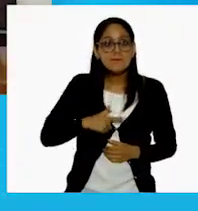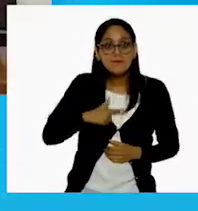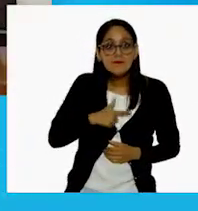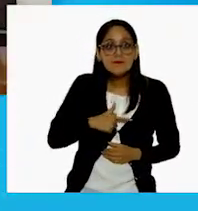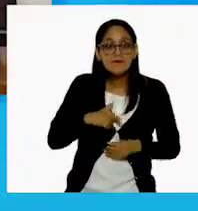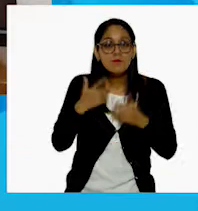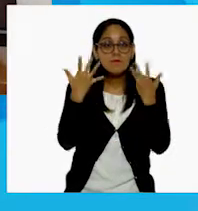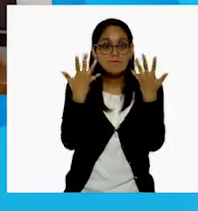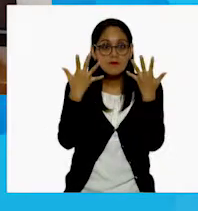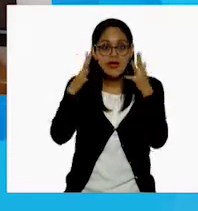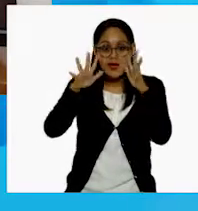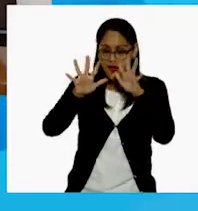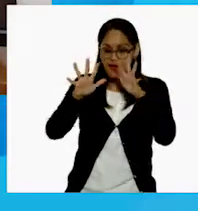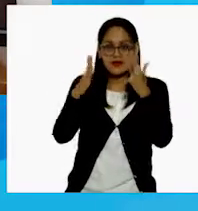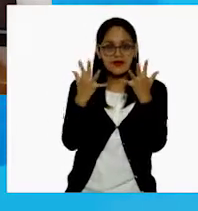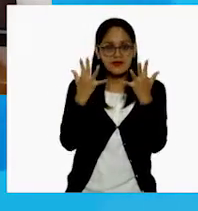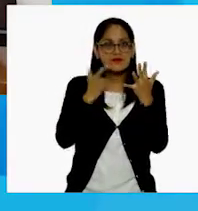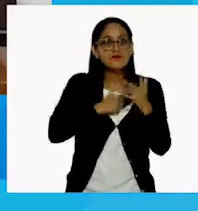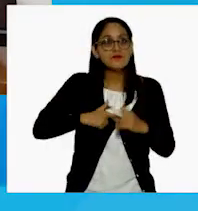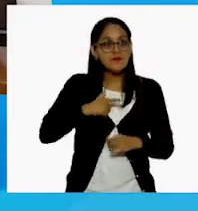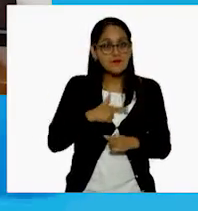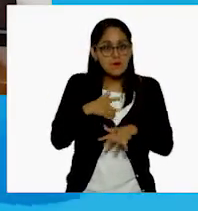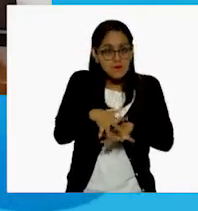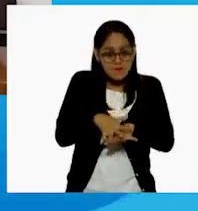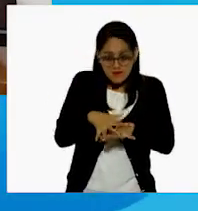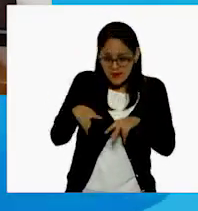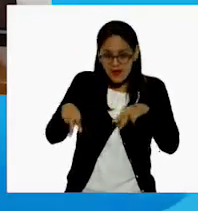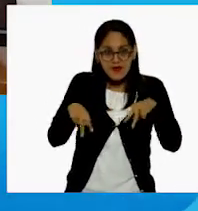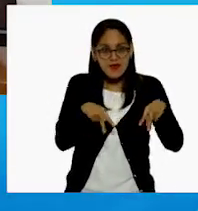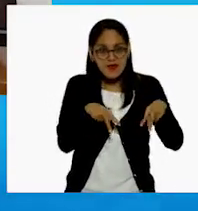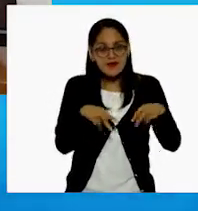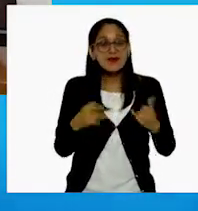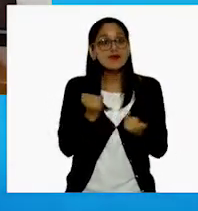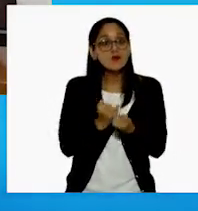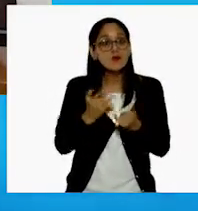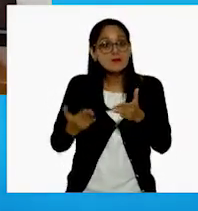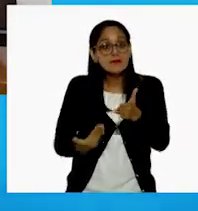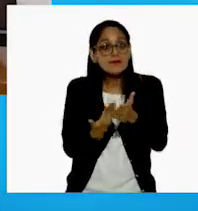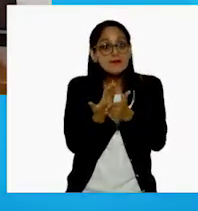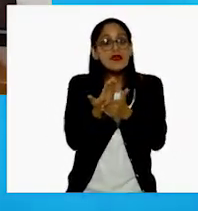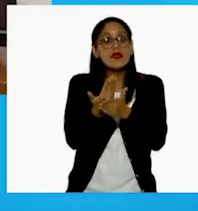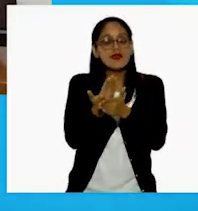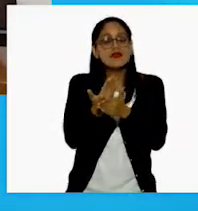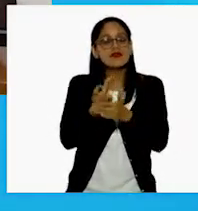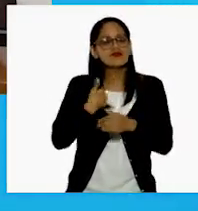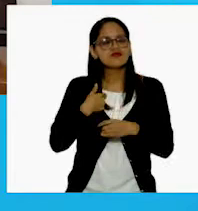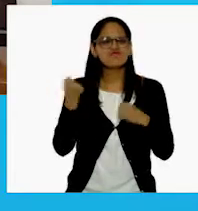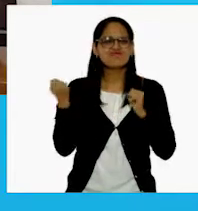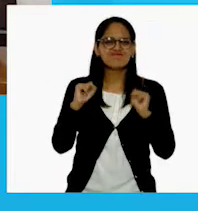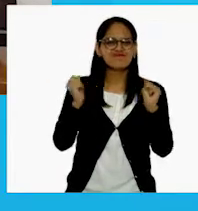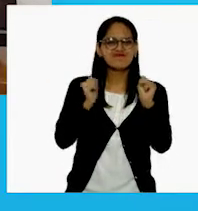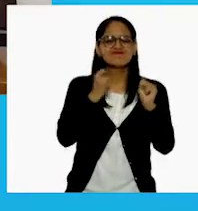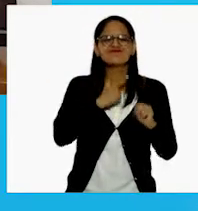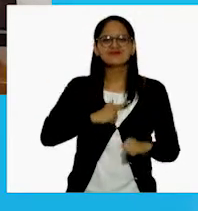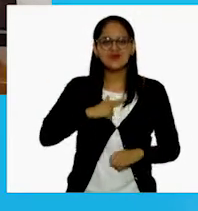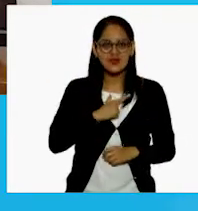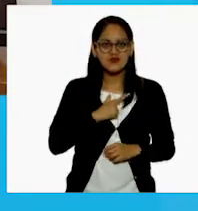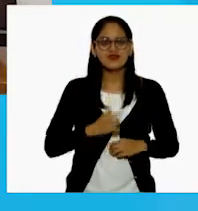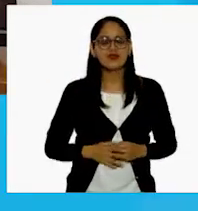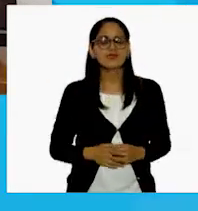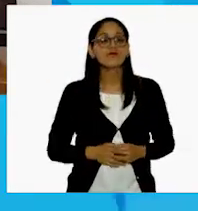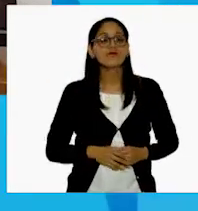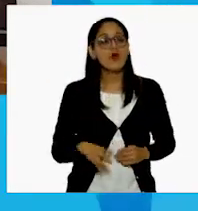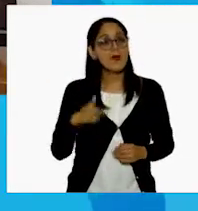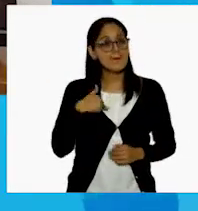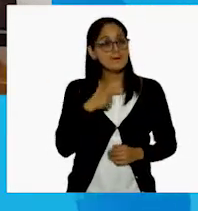mis manos y me gustan mis pies. Y por las mañanas, salir a correr. Me